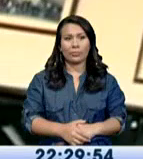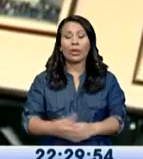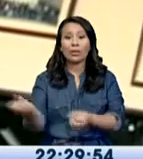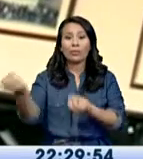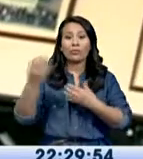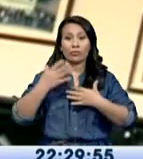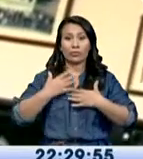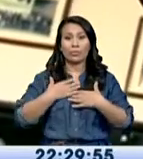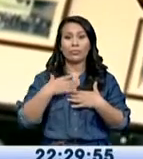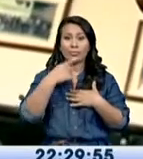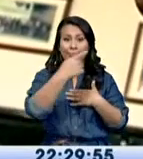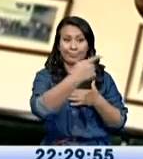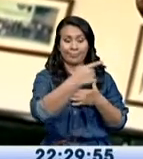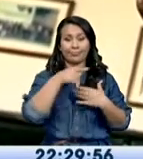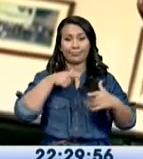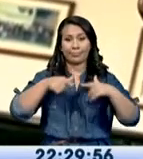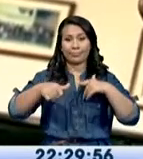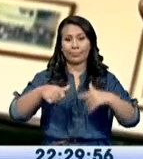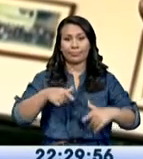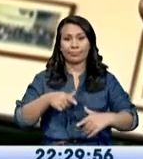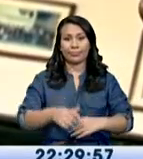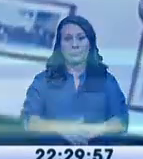Informó Héctor Romero.